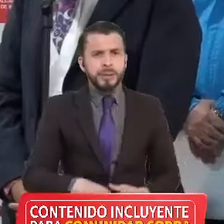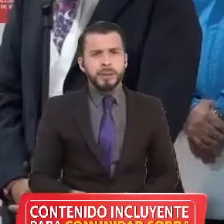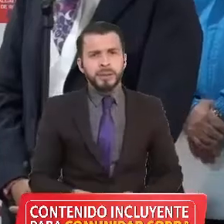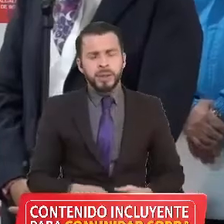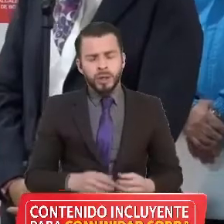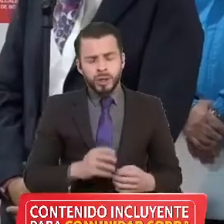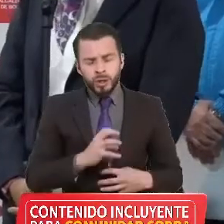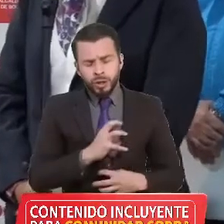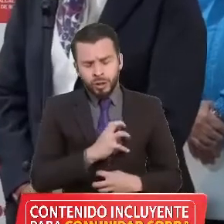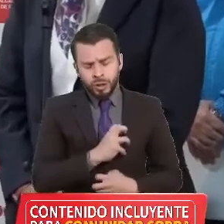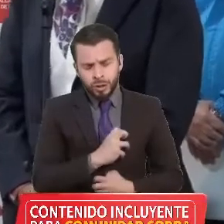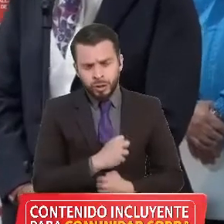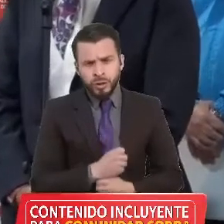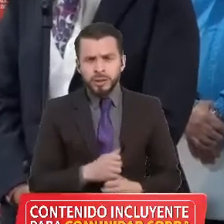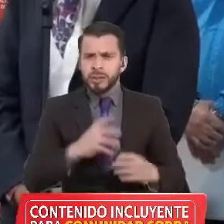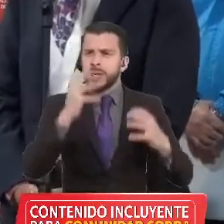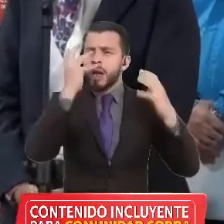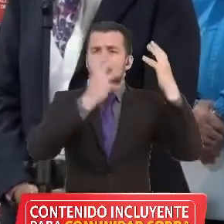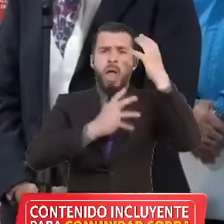y también desesperanza